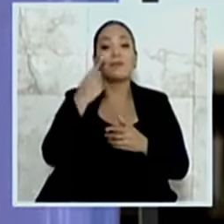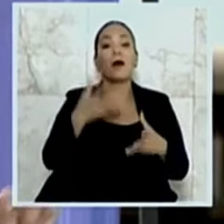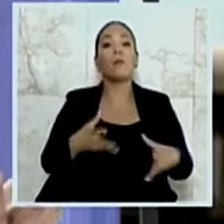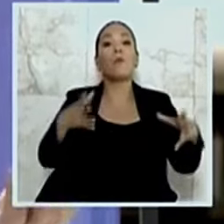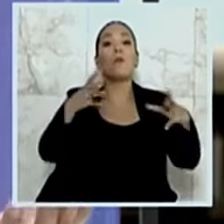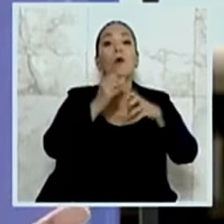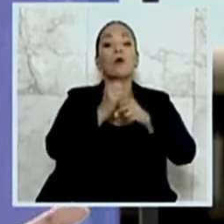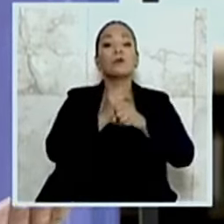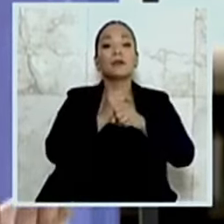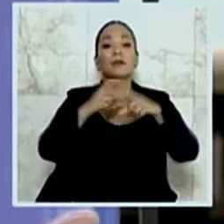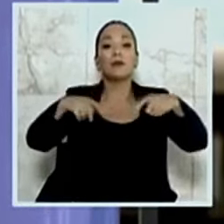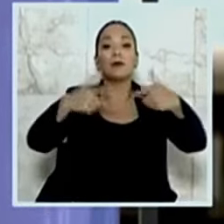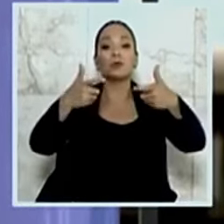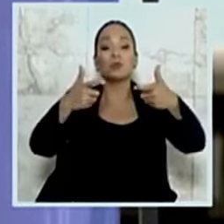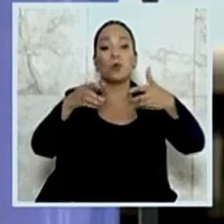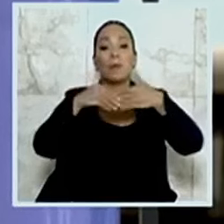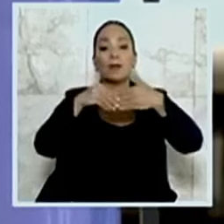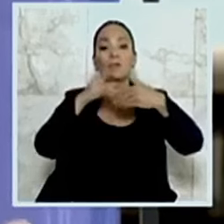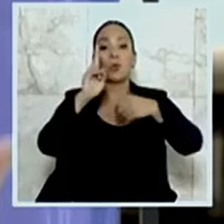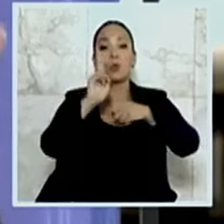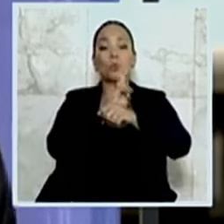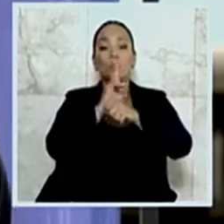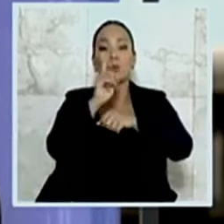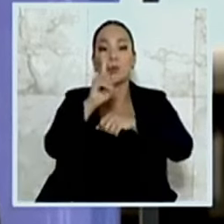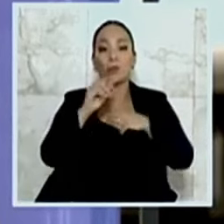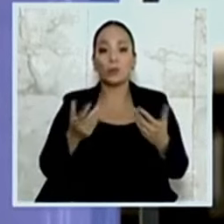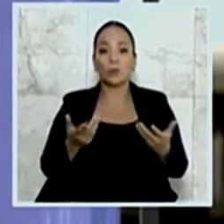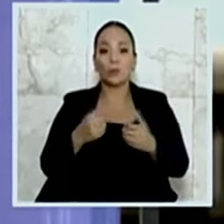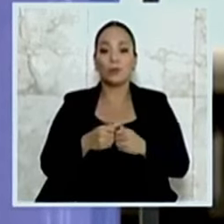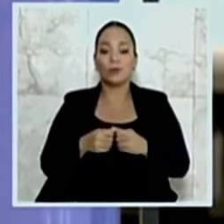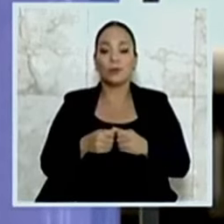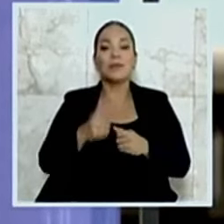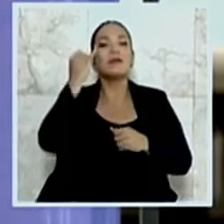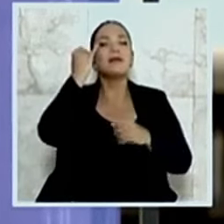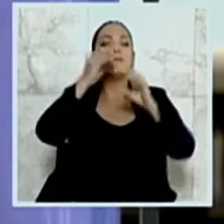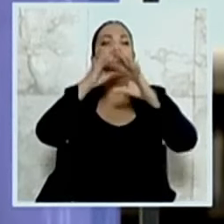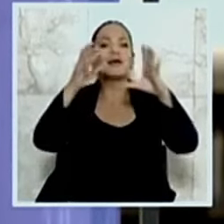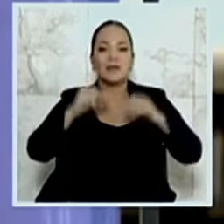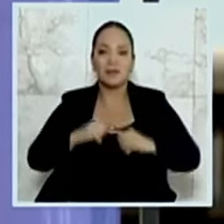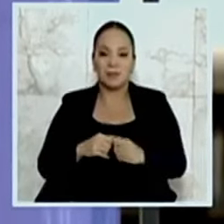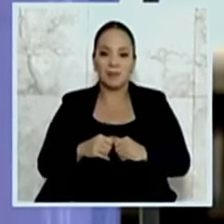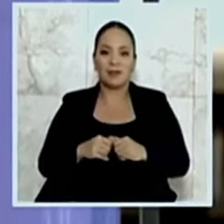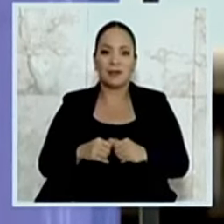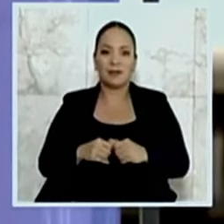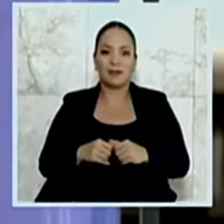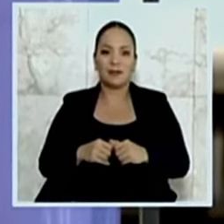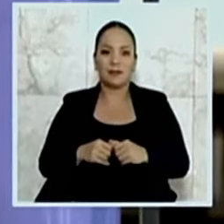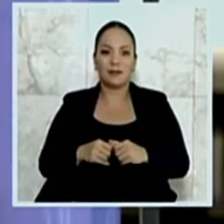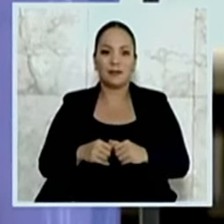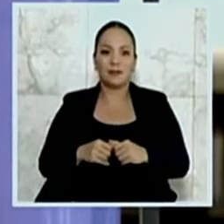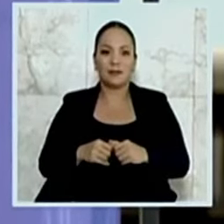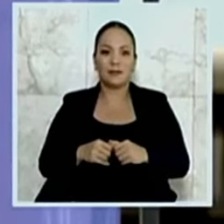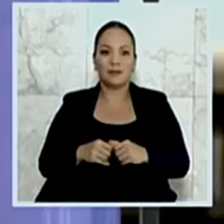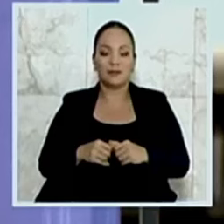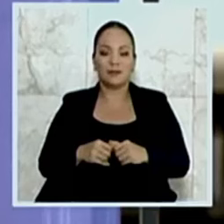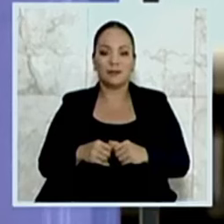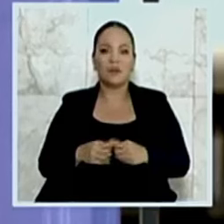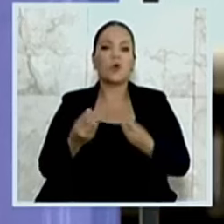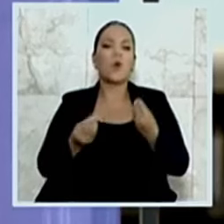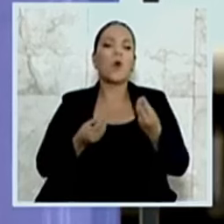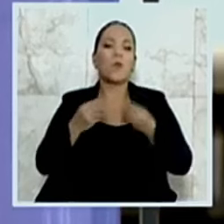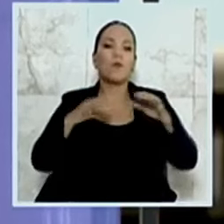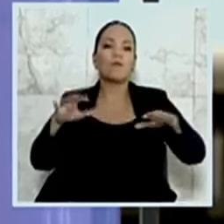de crema de leche y un poquito de café. Ahí hay posibilidad. Las bolsas de basura, ¿qué me dice? Plásticas